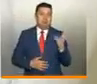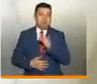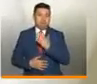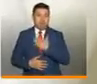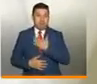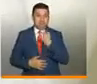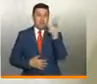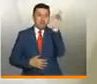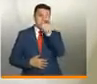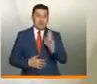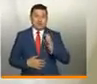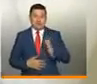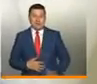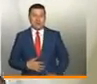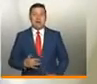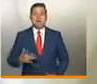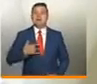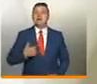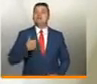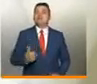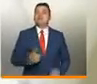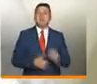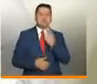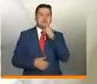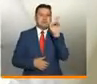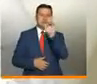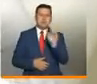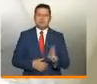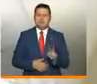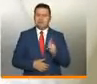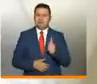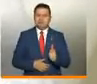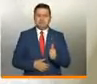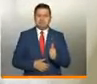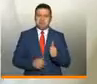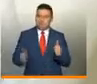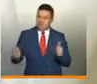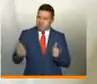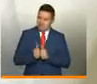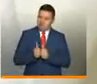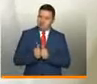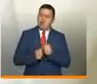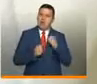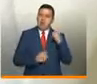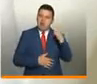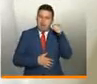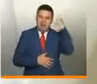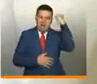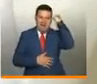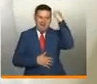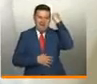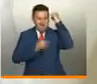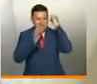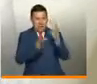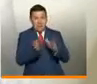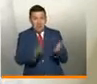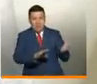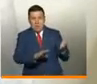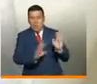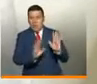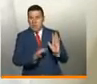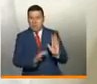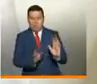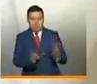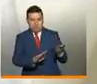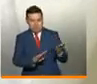sucreños. Nos sentimos haciendo historia a su lado, presidente. Le estamos ganando la batalla a la muerte, que no es poca